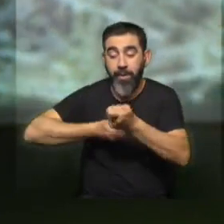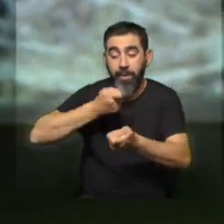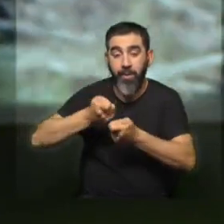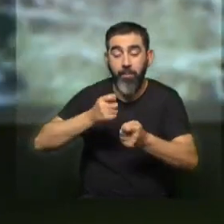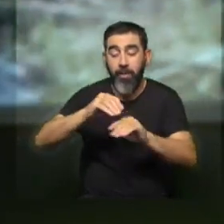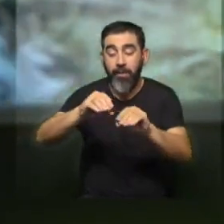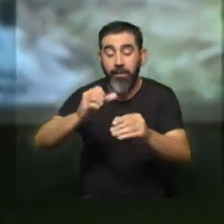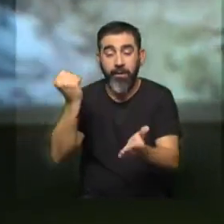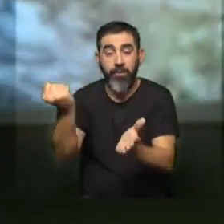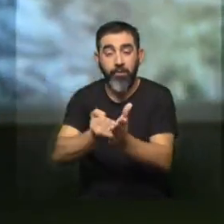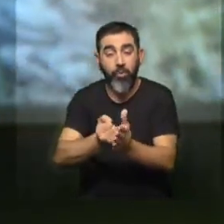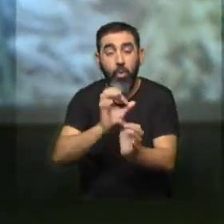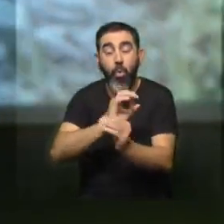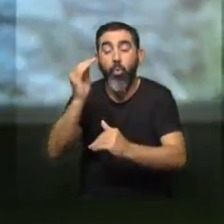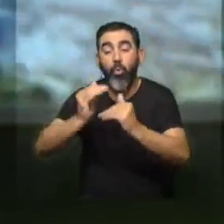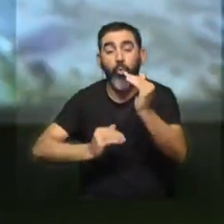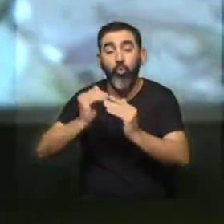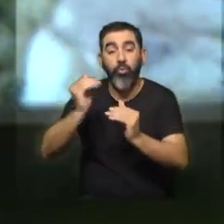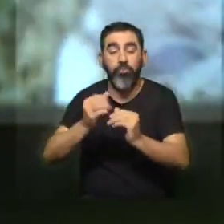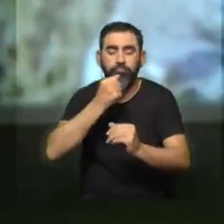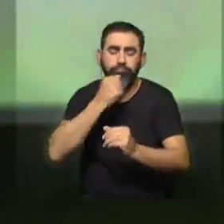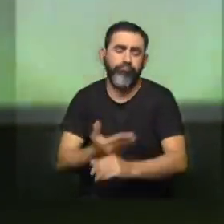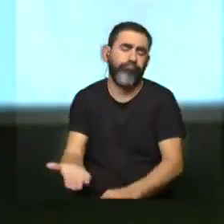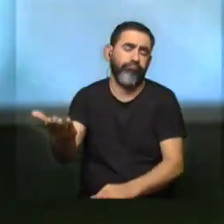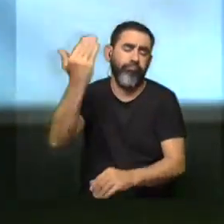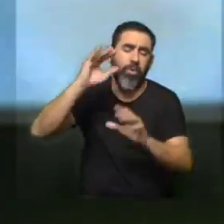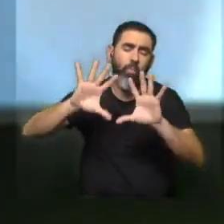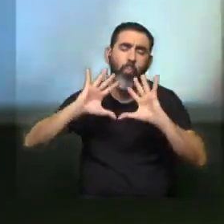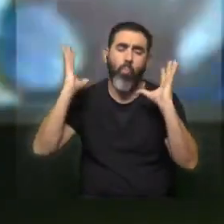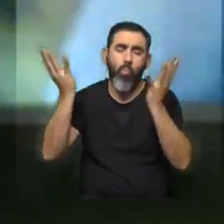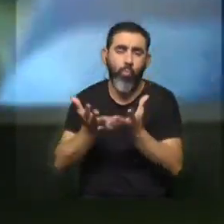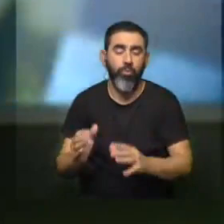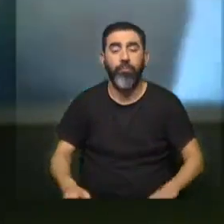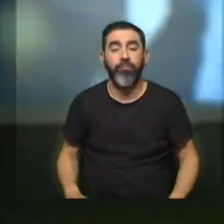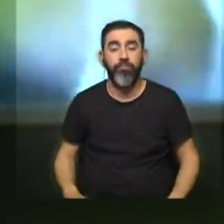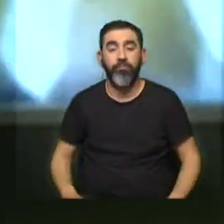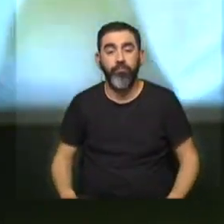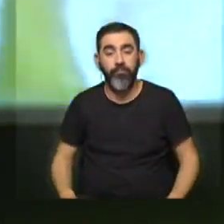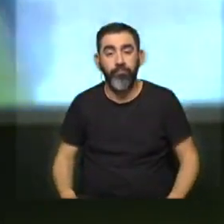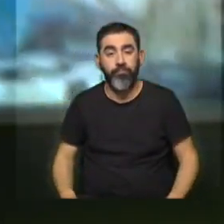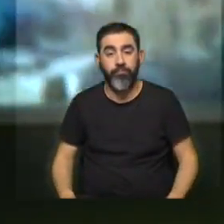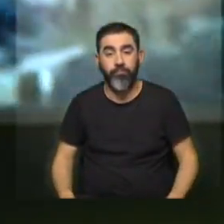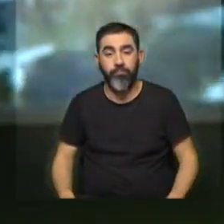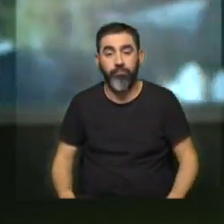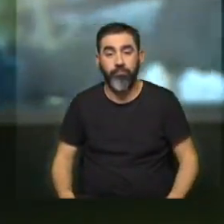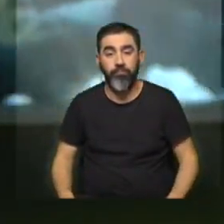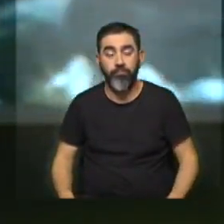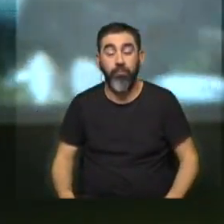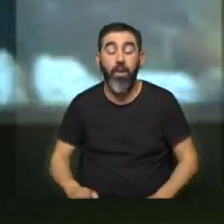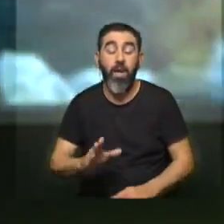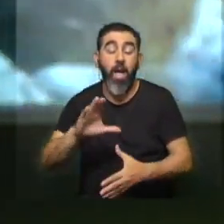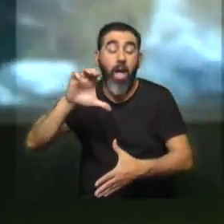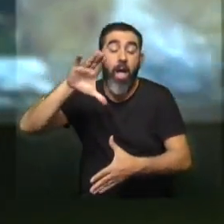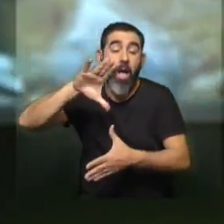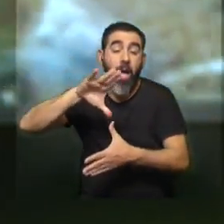un territorio o para construir está en la prehistoria de todo el mundo. Entonces, y en América